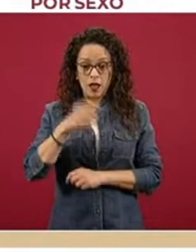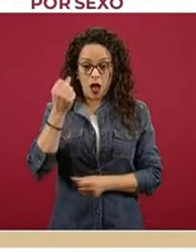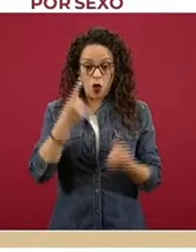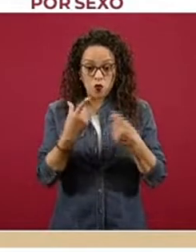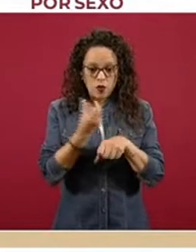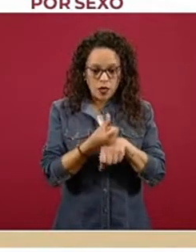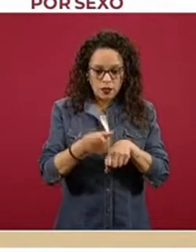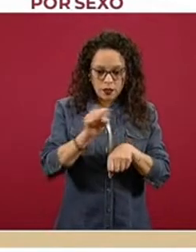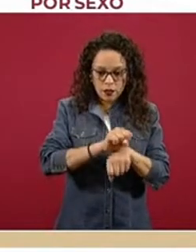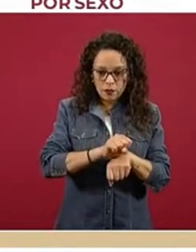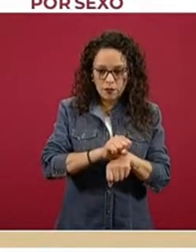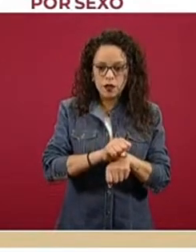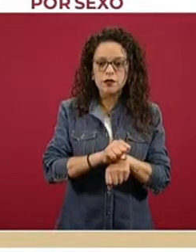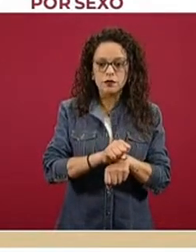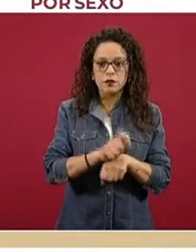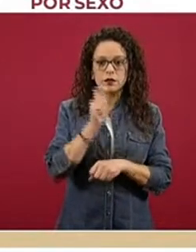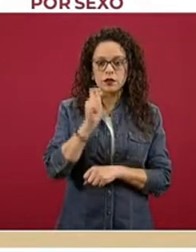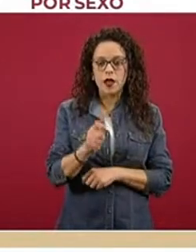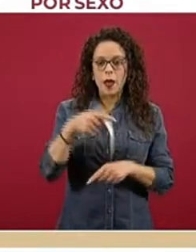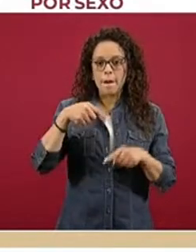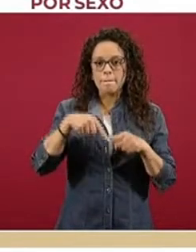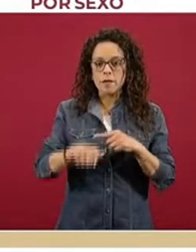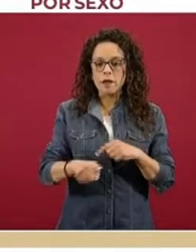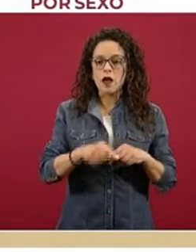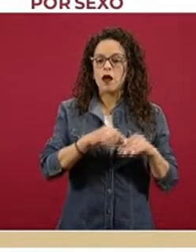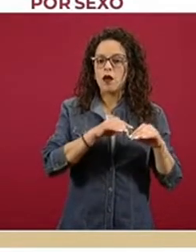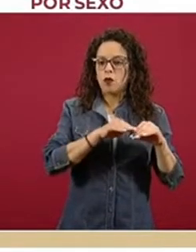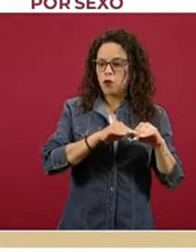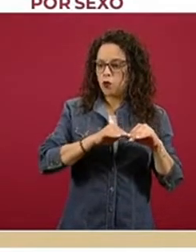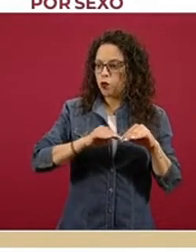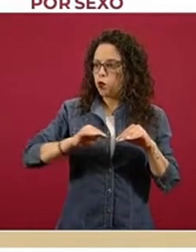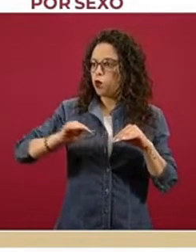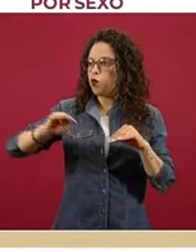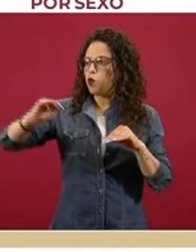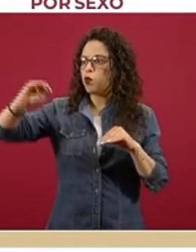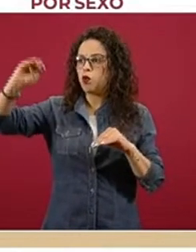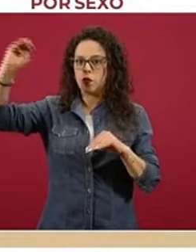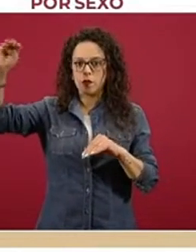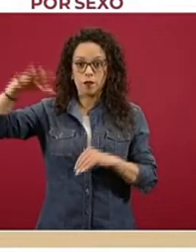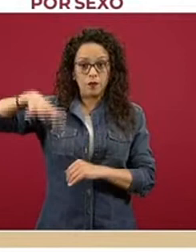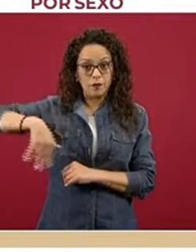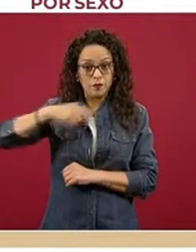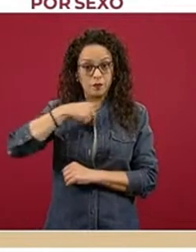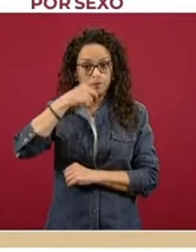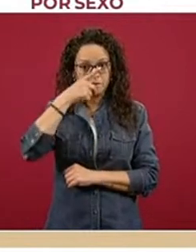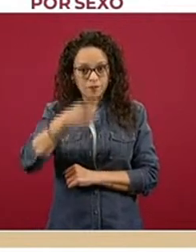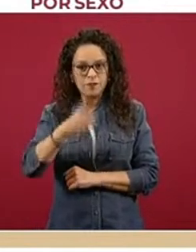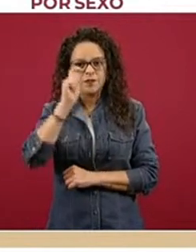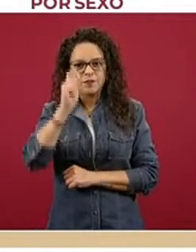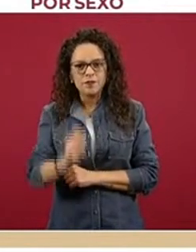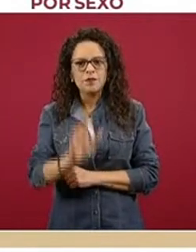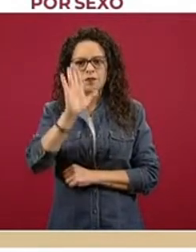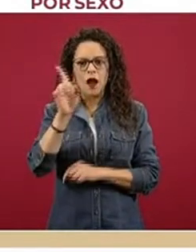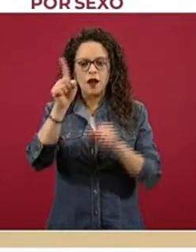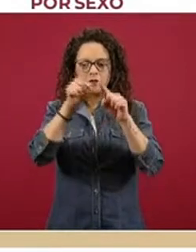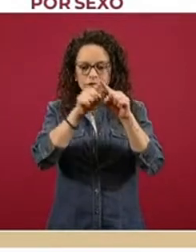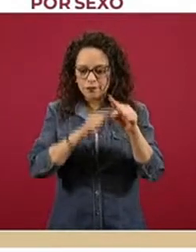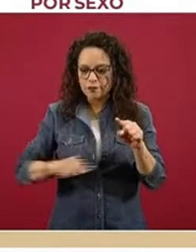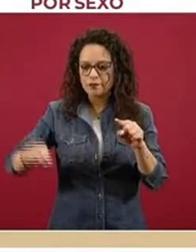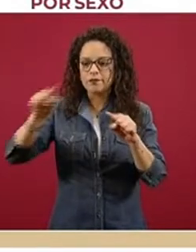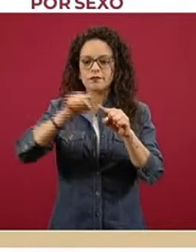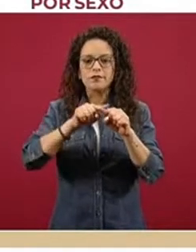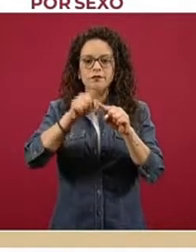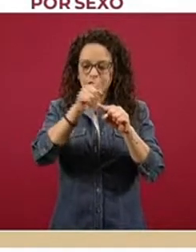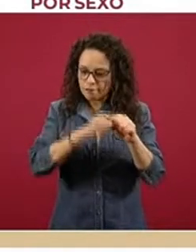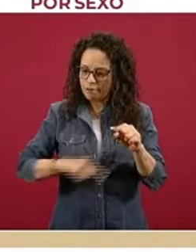donde vemos que la curva empieza a aumentar. Yo les decía que el dengue tiene un comportamiento cíclico y esto no habla nada más